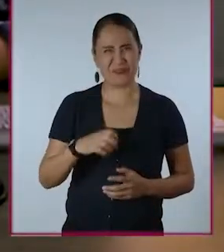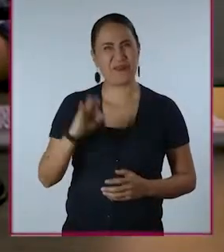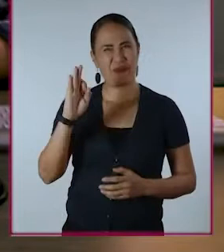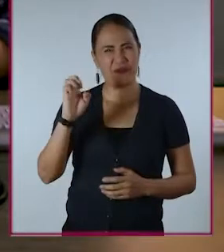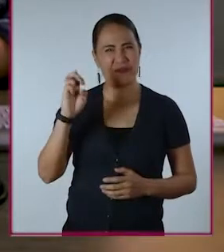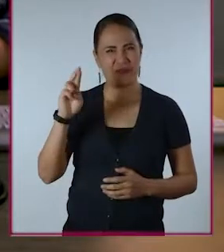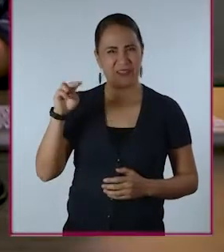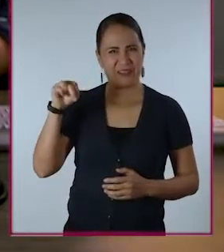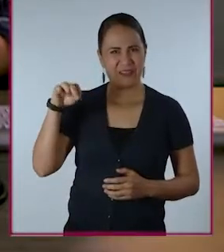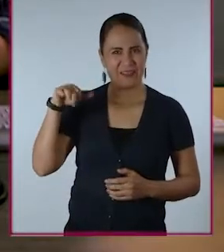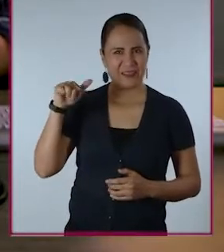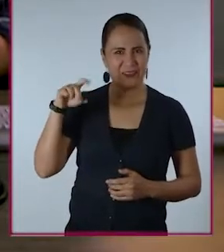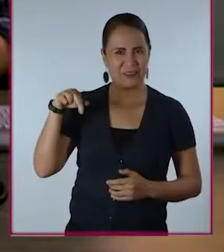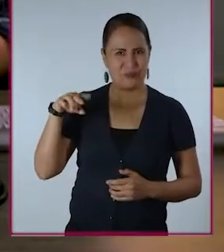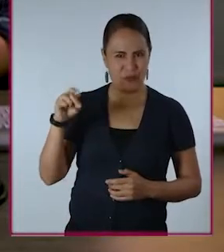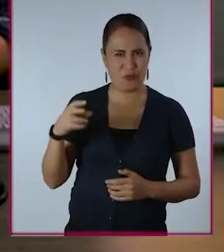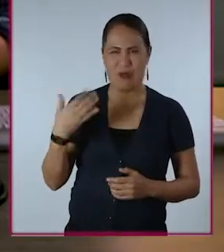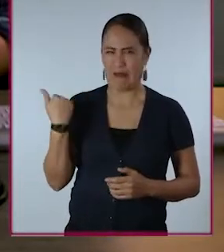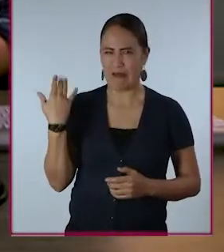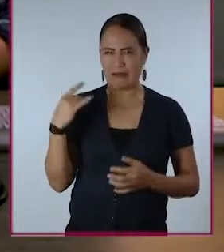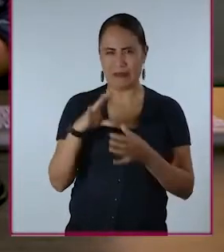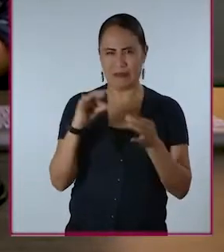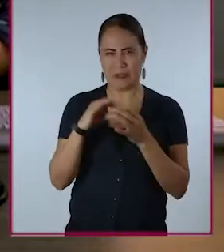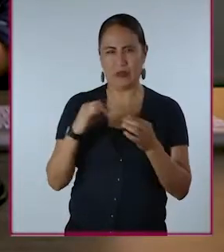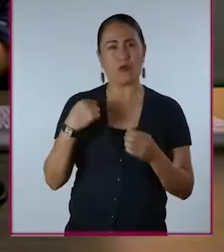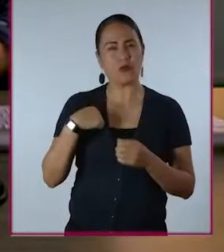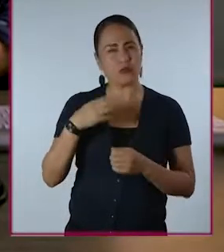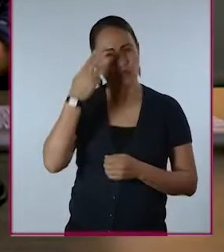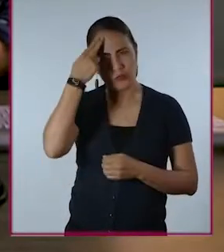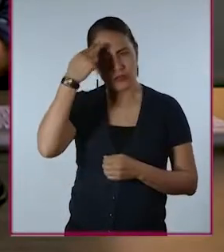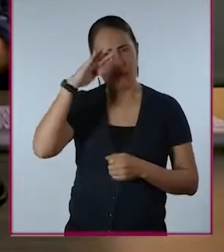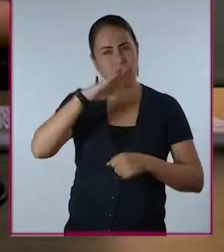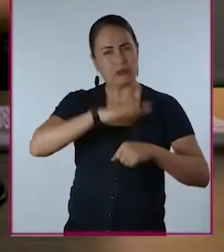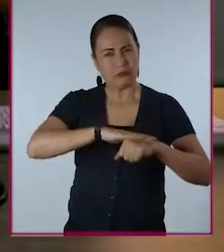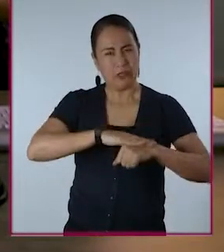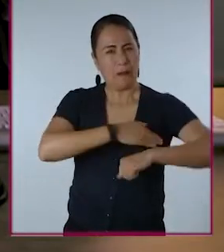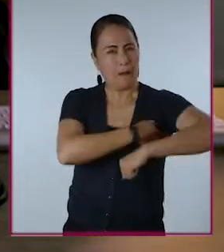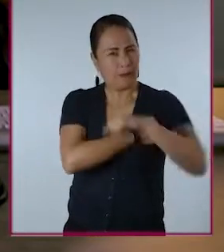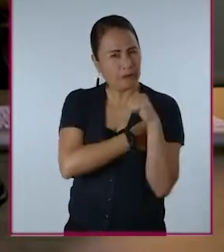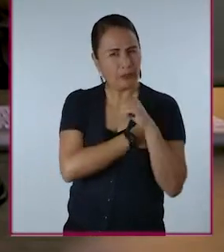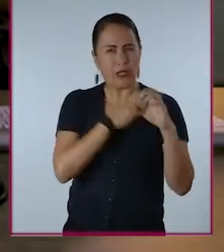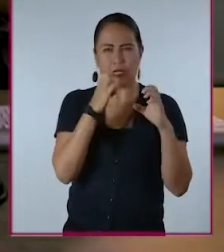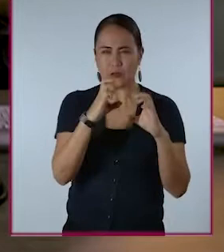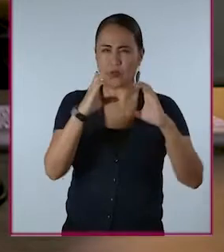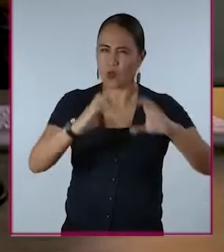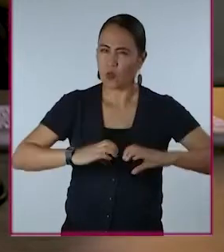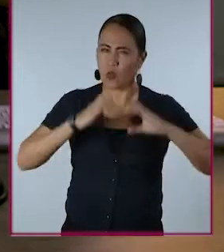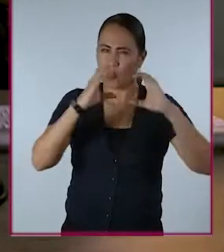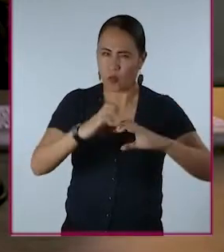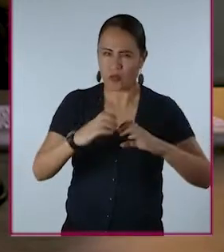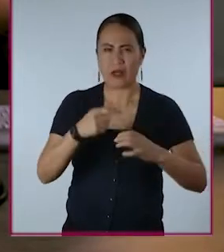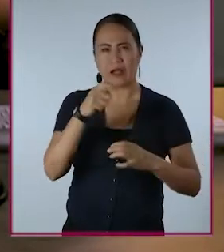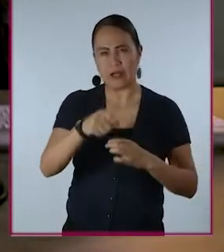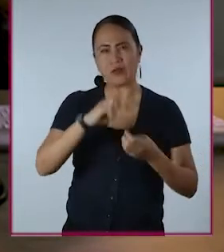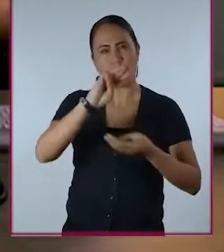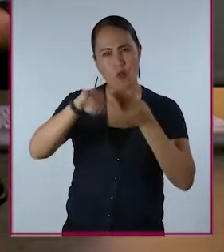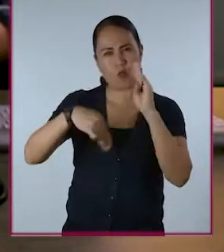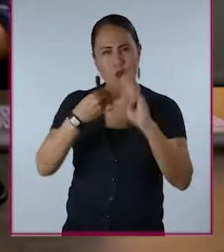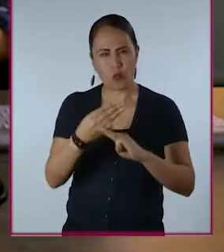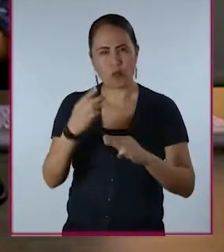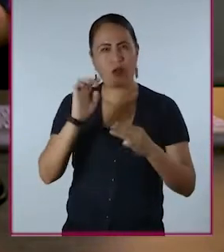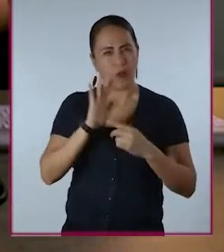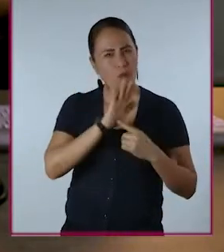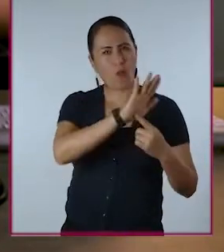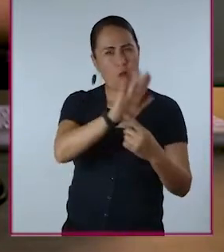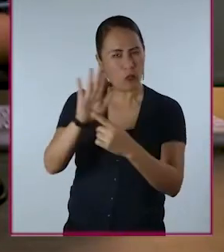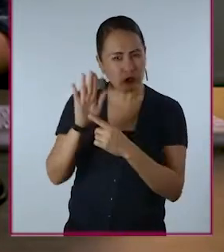Fernando, me queda claro por qué se debe seleccionar bien lo que se pretende conservar. Decidir qué debe formar parte del patrimonio mundial como memoria del